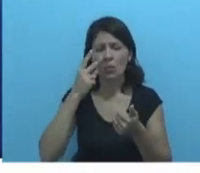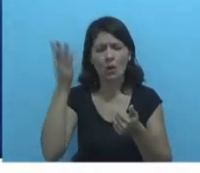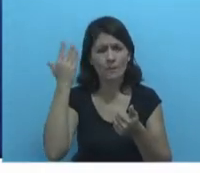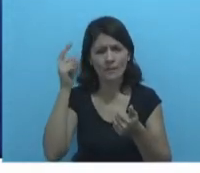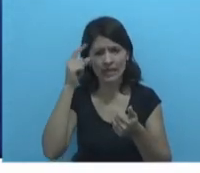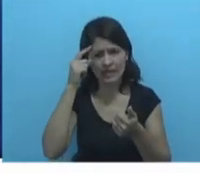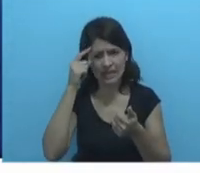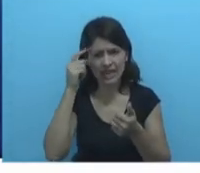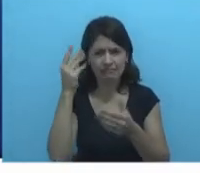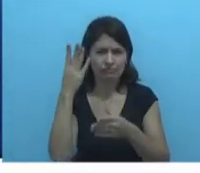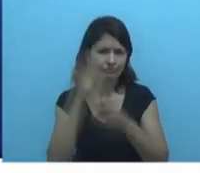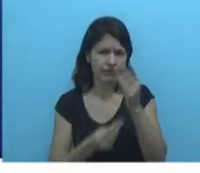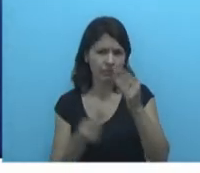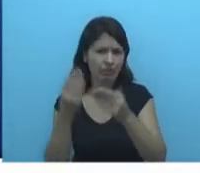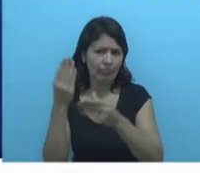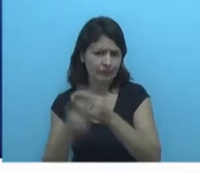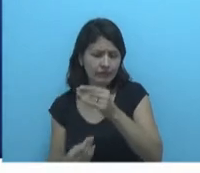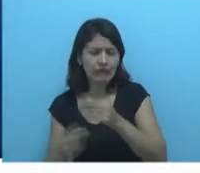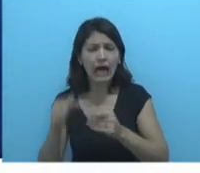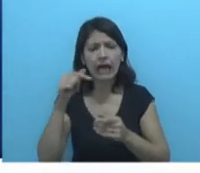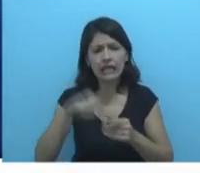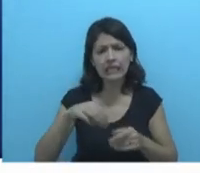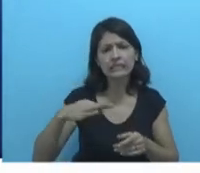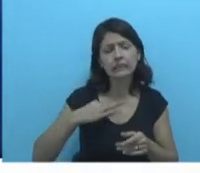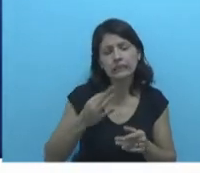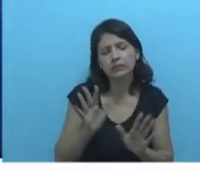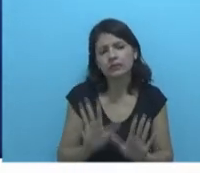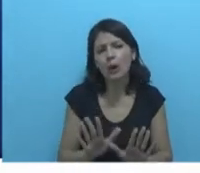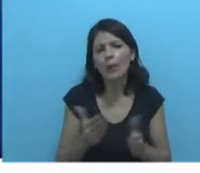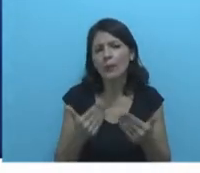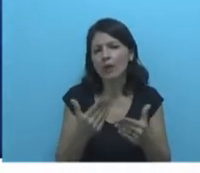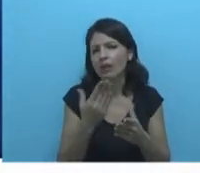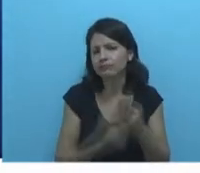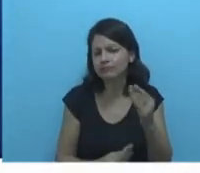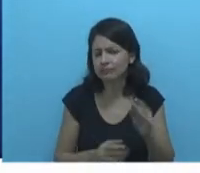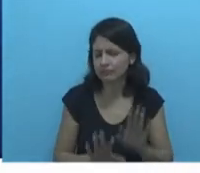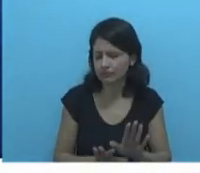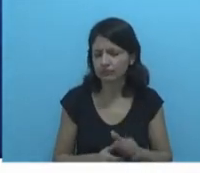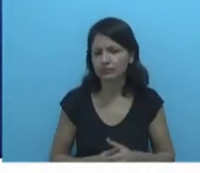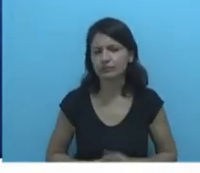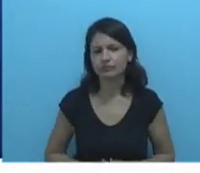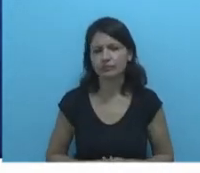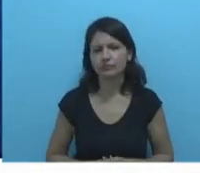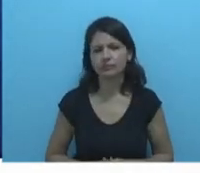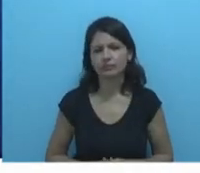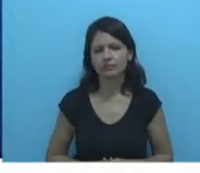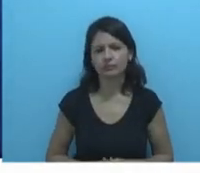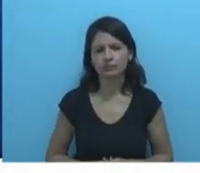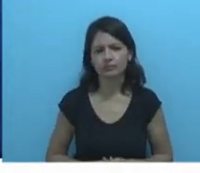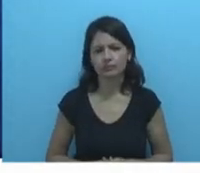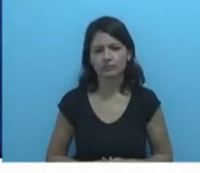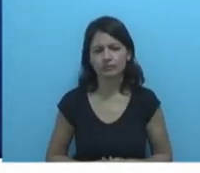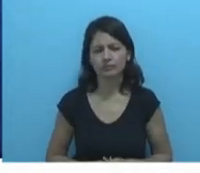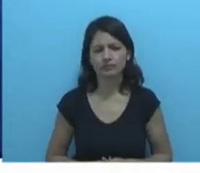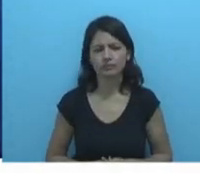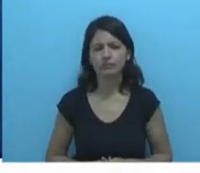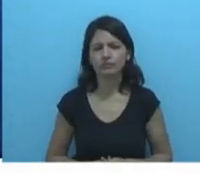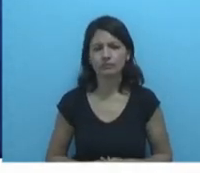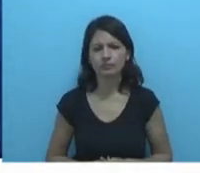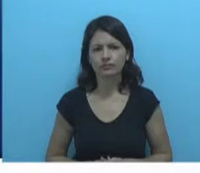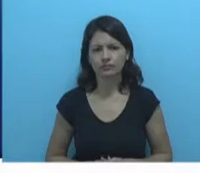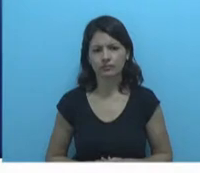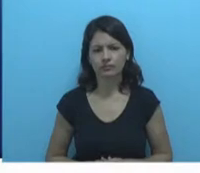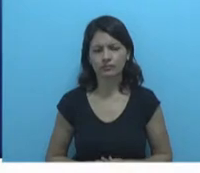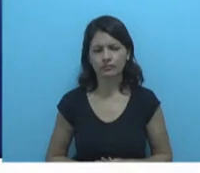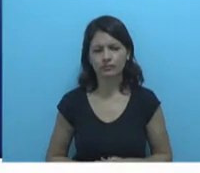que, en verdad, han traído muchos dolores de cabeza a la producción de nuestro país y